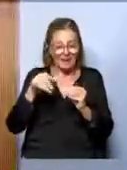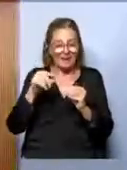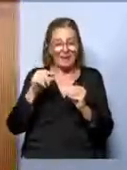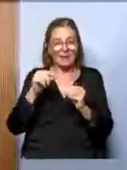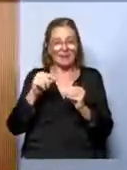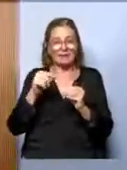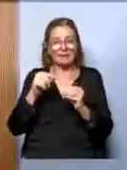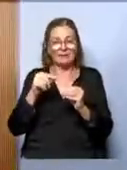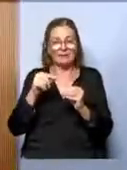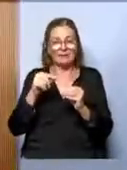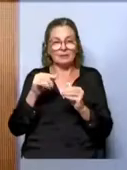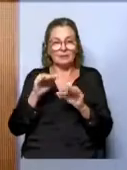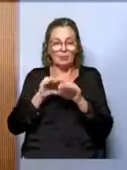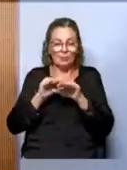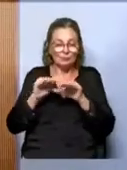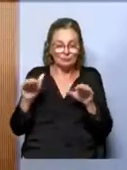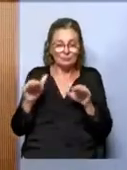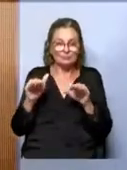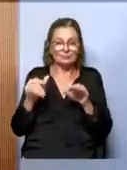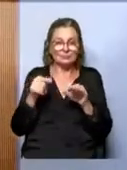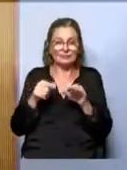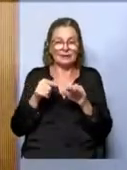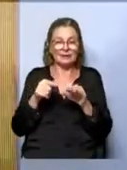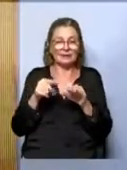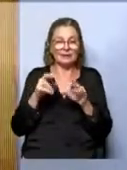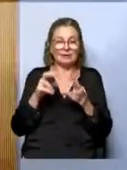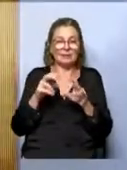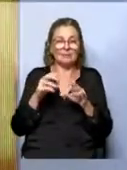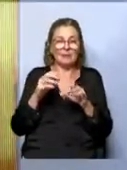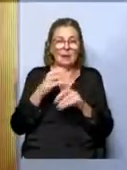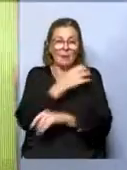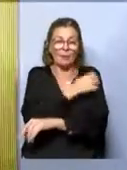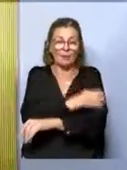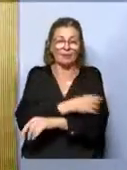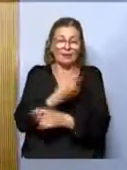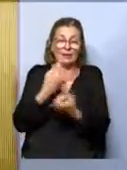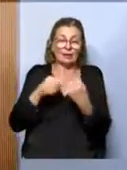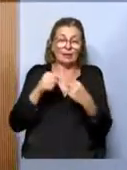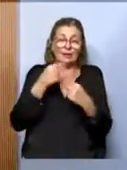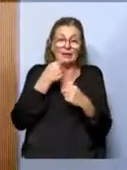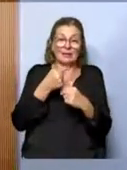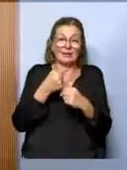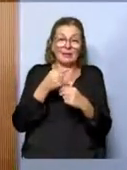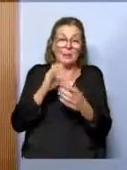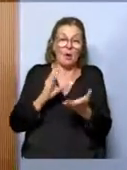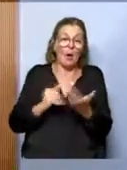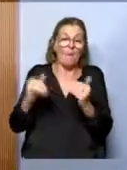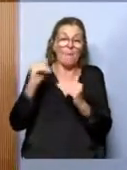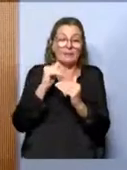efecto moderado también en la mitigación de la pobreza. Entonces decíamos, hubo un incremento